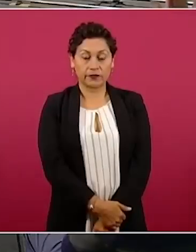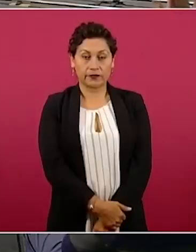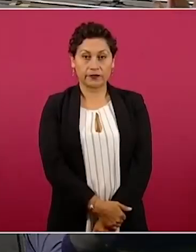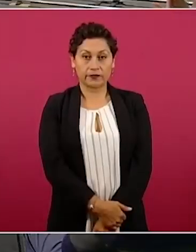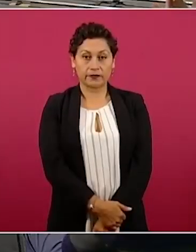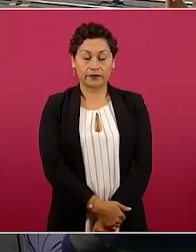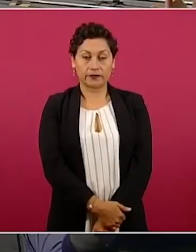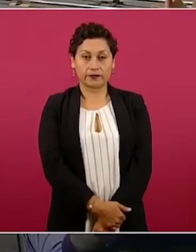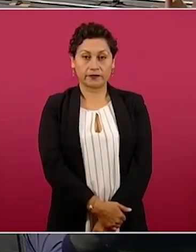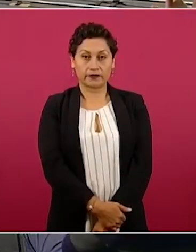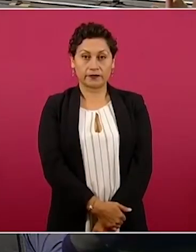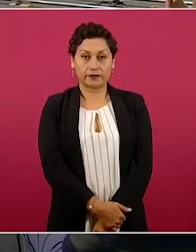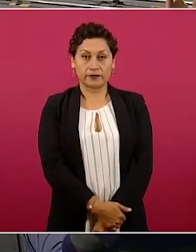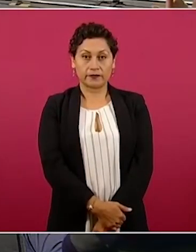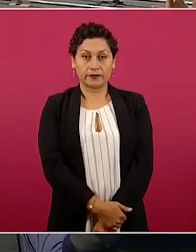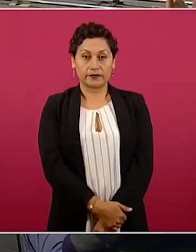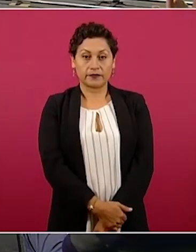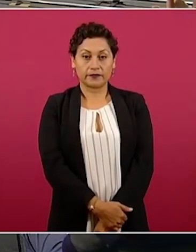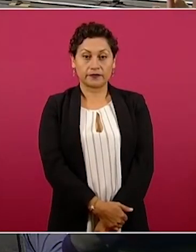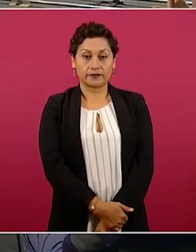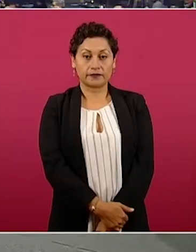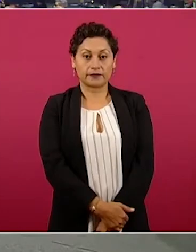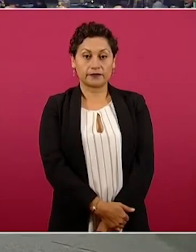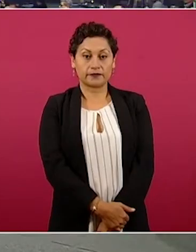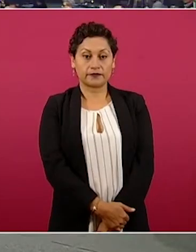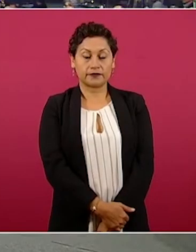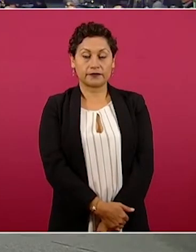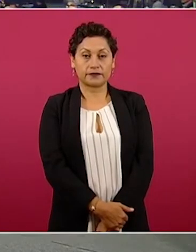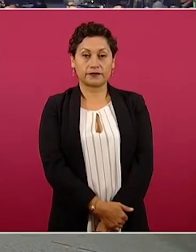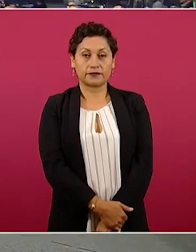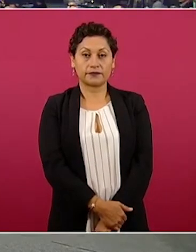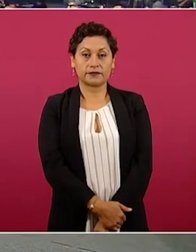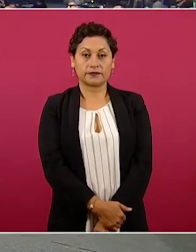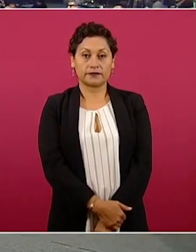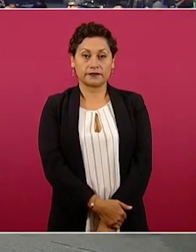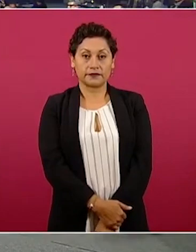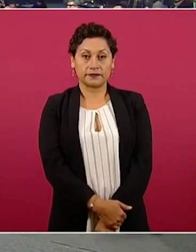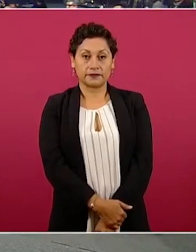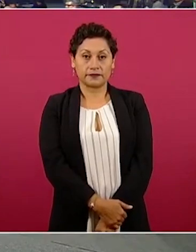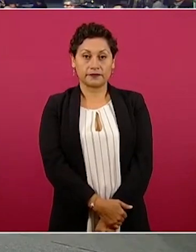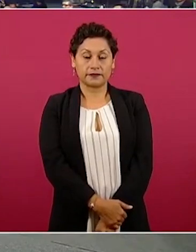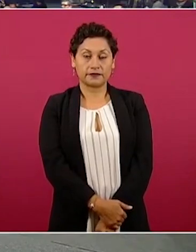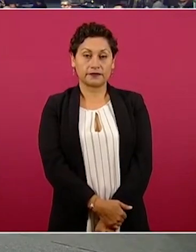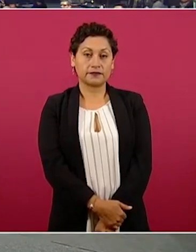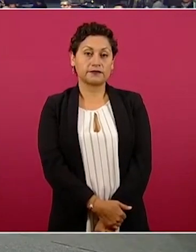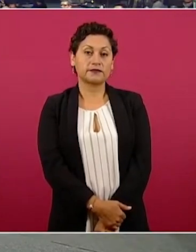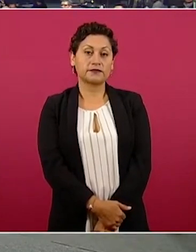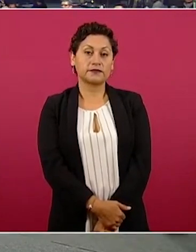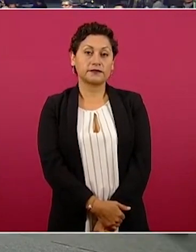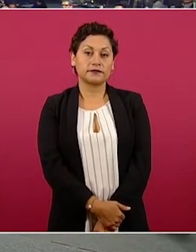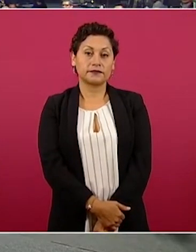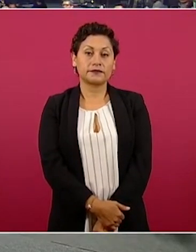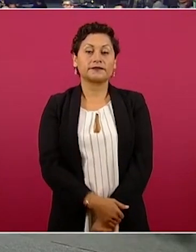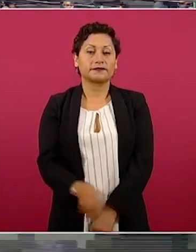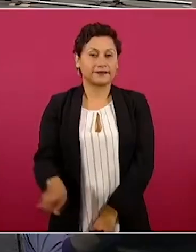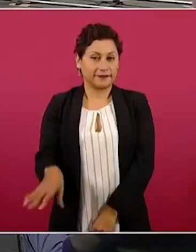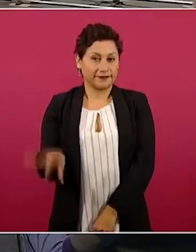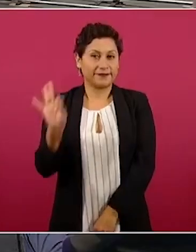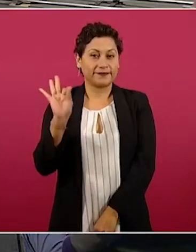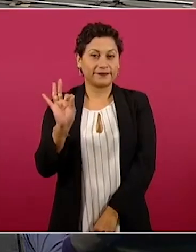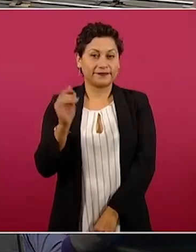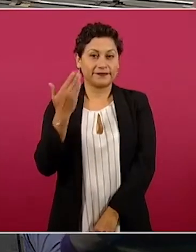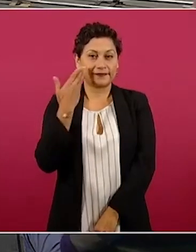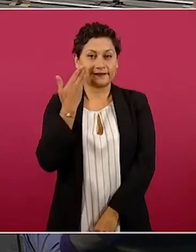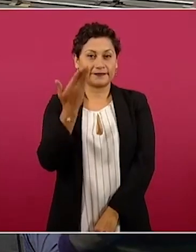Tras leer ante los presentes el tuit de la legisladora, el presidente mencionó al respecto que asegurar ese tipo de cosas es un reflejo claro de